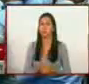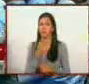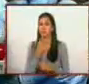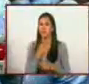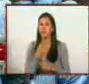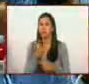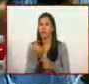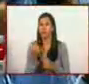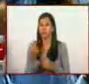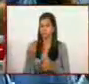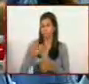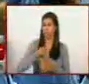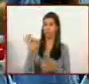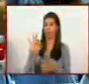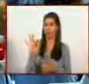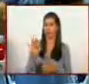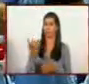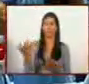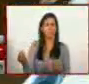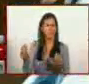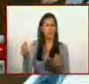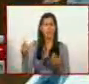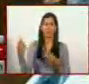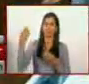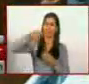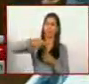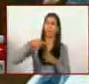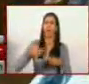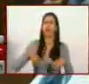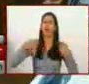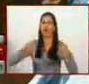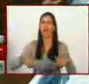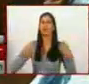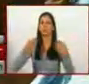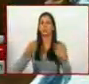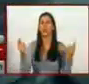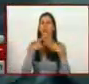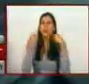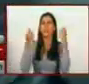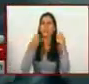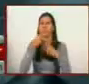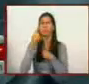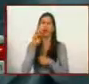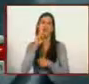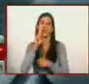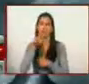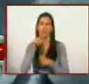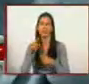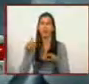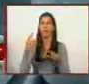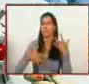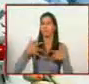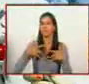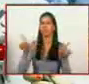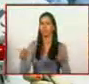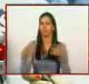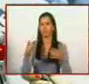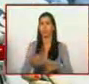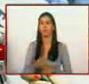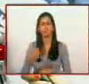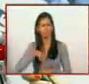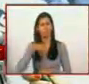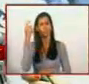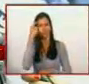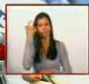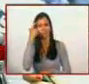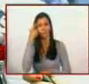los recursos negados a los trabajadores son destinados a cubrir gastos de Enrique Capriles Radonsky y eventos musicales. Nosotros